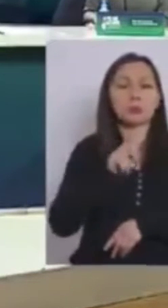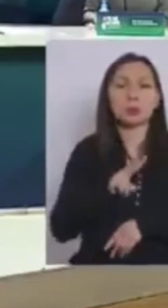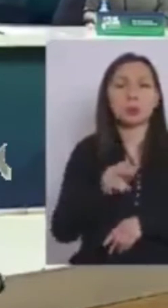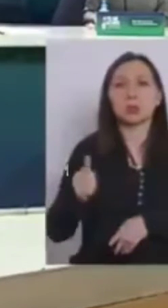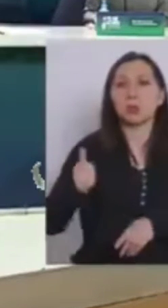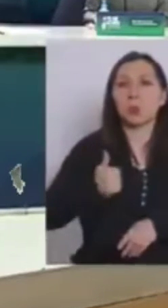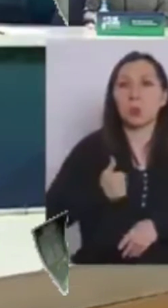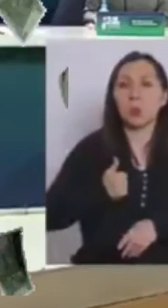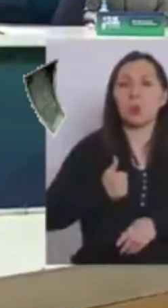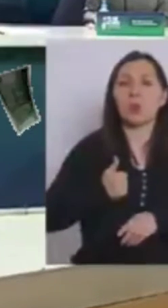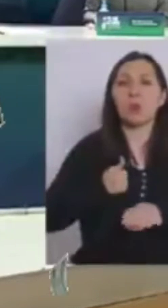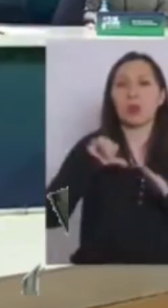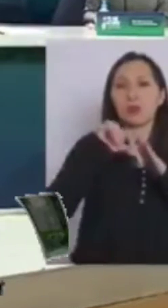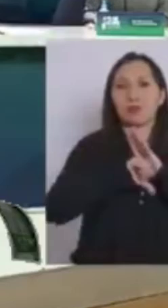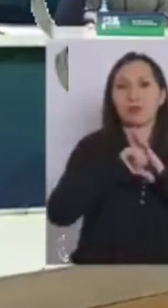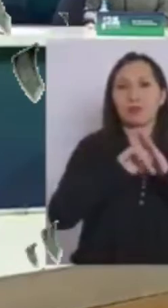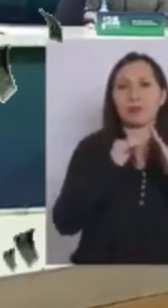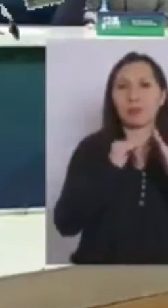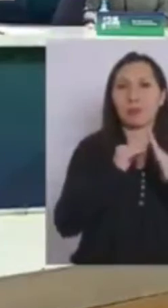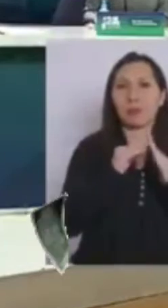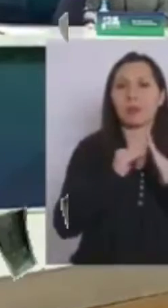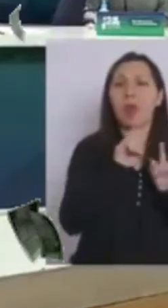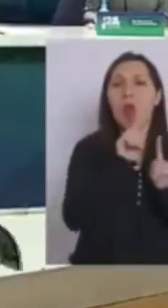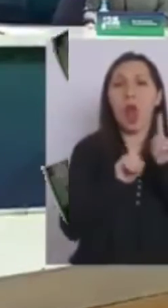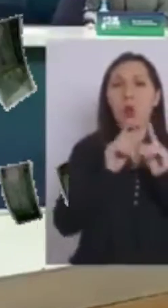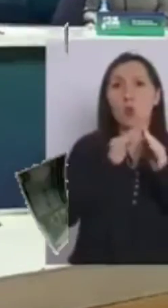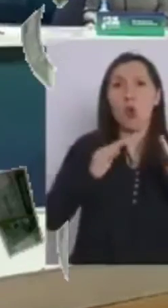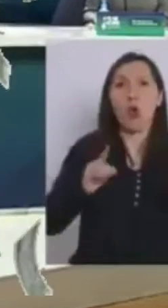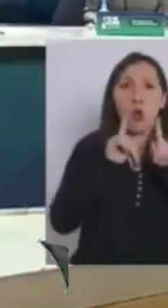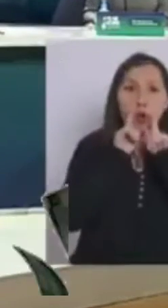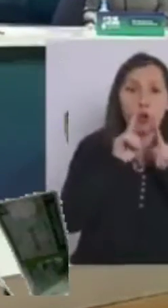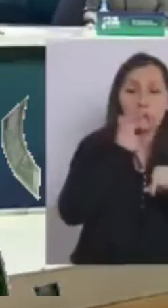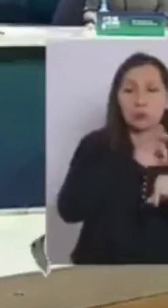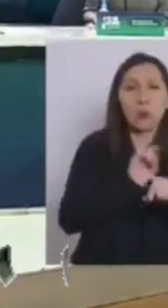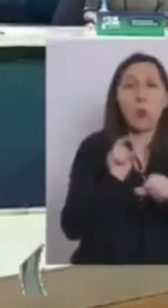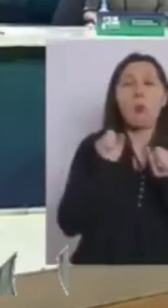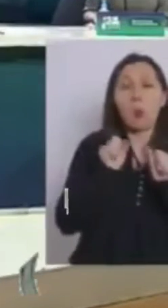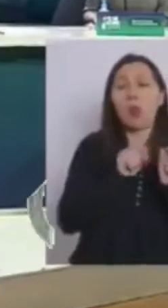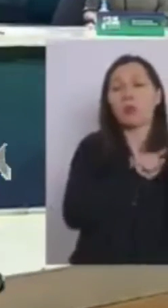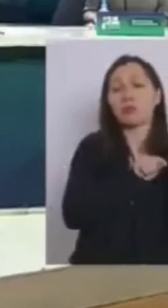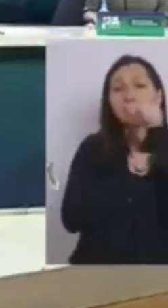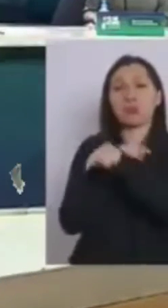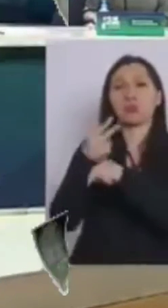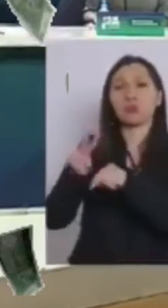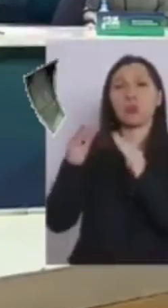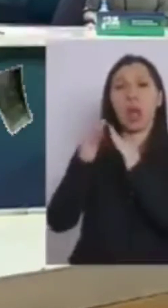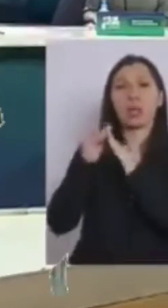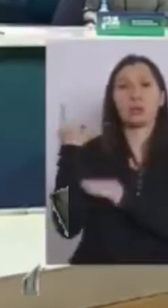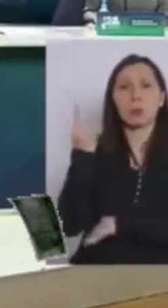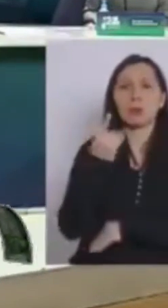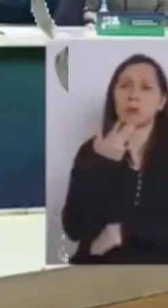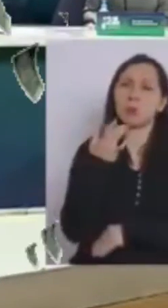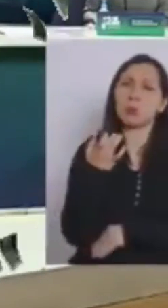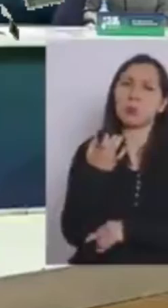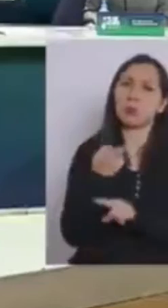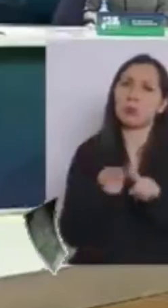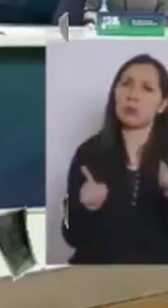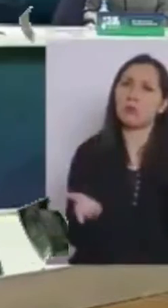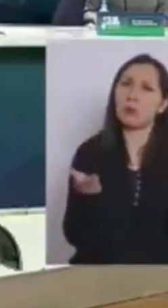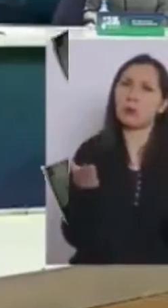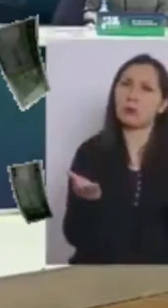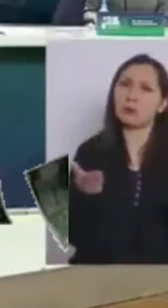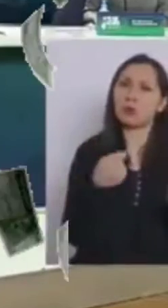que cumplir la cuarentena en alguna residencia, sino que en su domicilio particular. ¿Por qué es que se produce